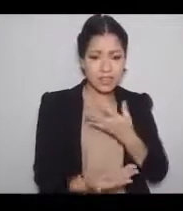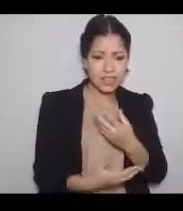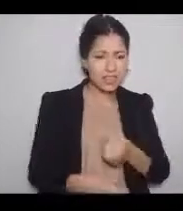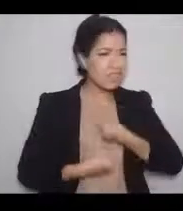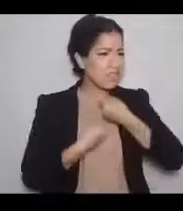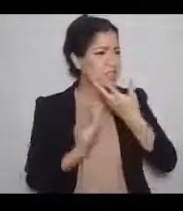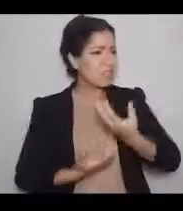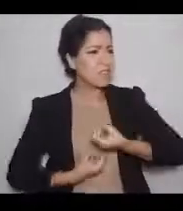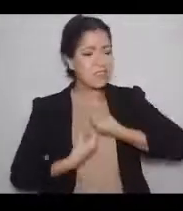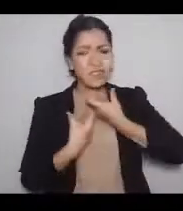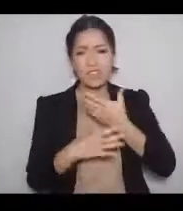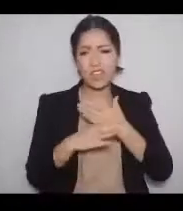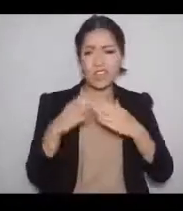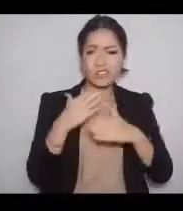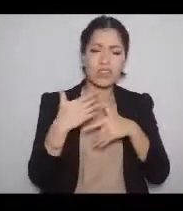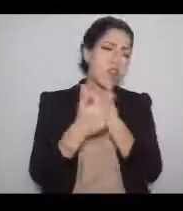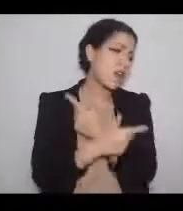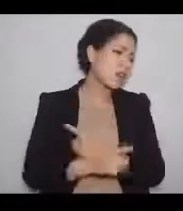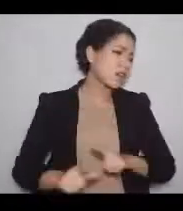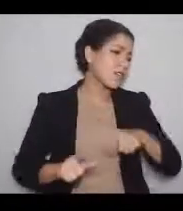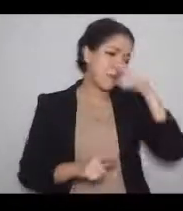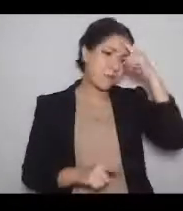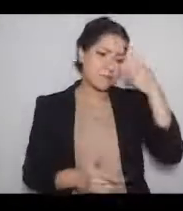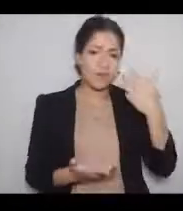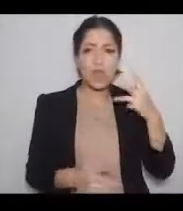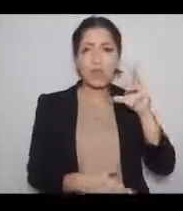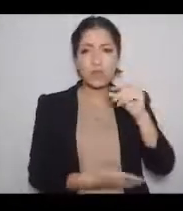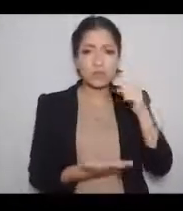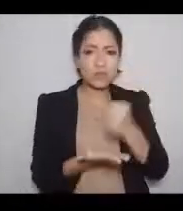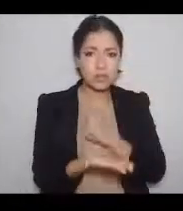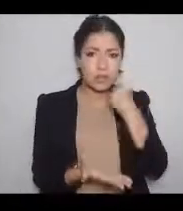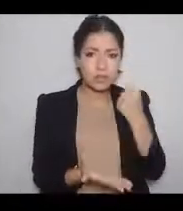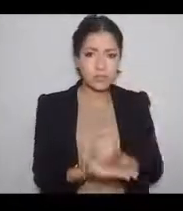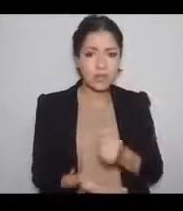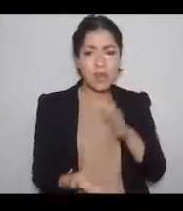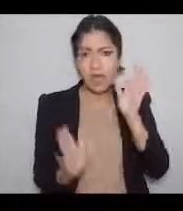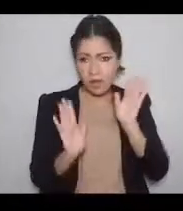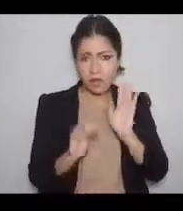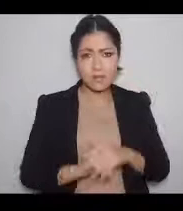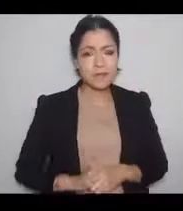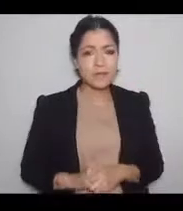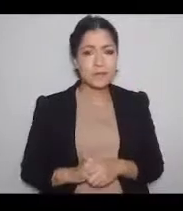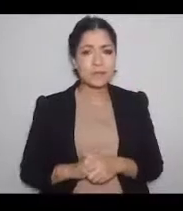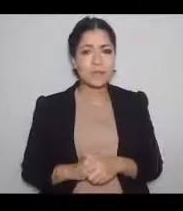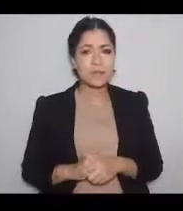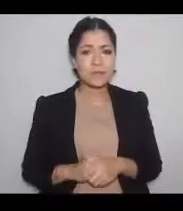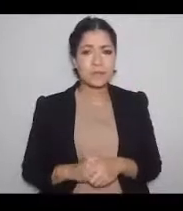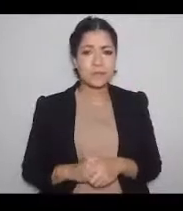cualquier pendejada con tal de no ensayar. ¿En qué íbamos? ¡En maldito enano! ¡Dame un minuto! ¡Bueno, vamos!